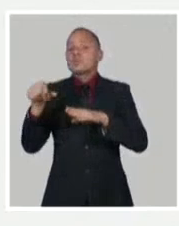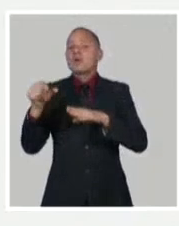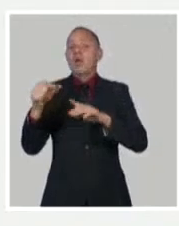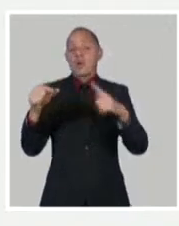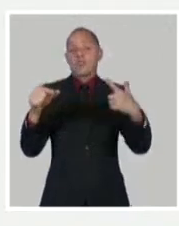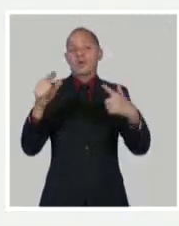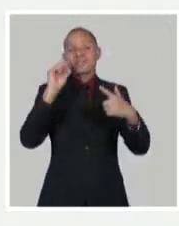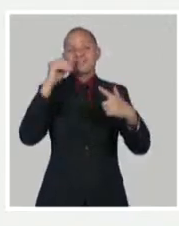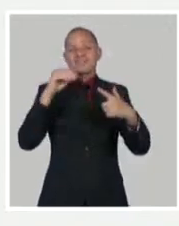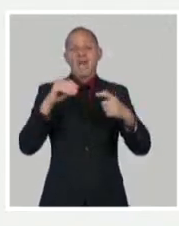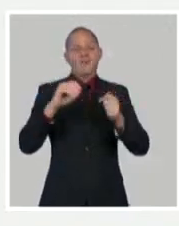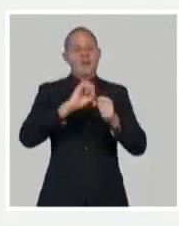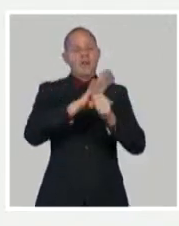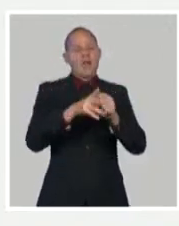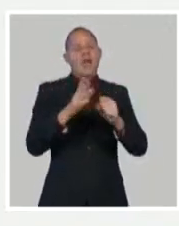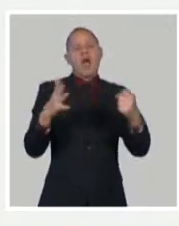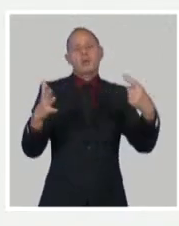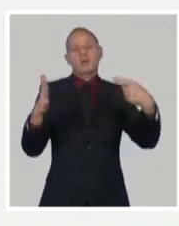pantalla podemos ver que